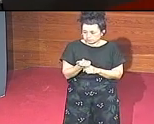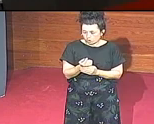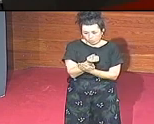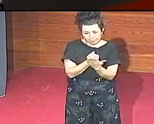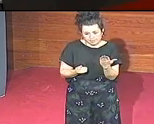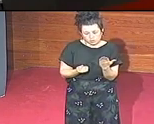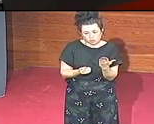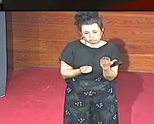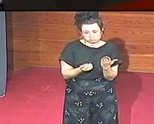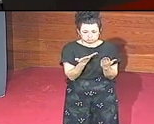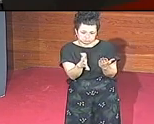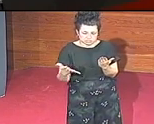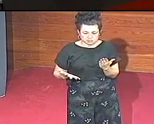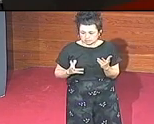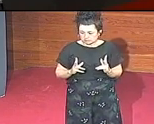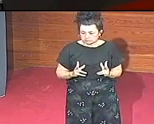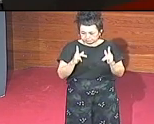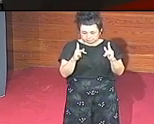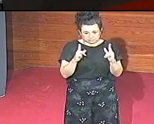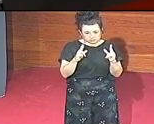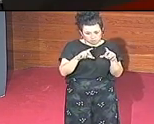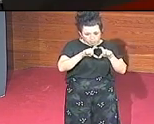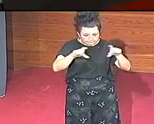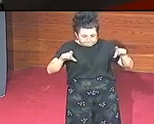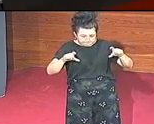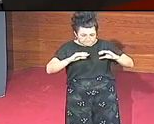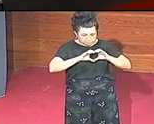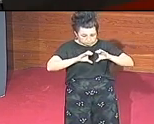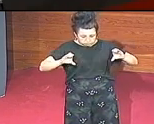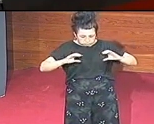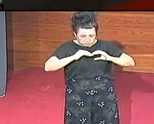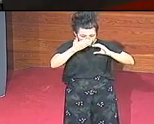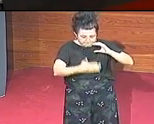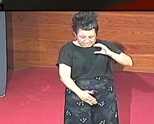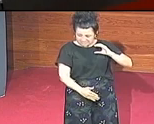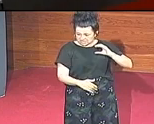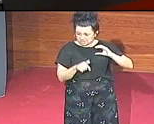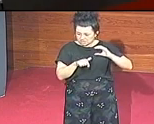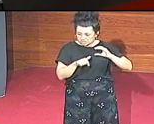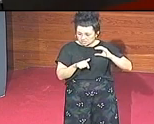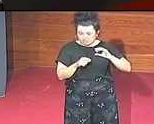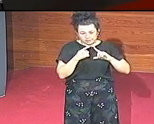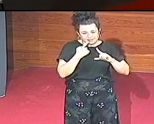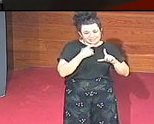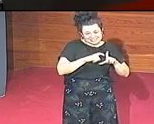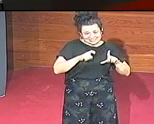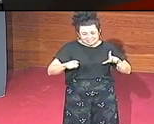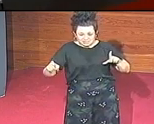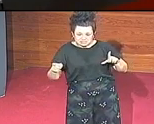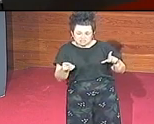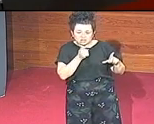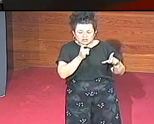de cómo va a ser un corte de la presa y las líneas que le pueden quedar al redactor ya y plantó pues estadísticas de cómo ha sido las